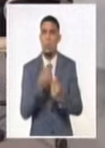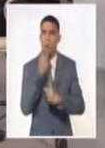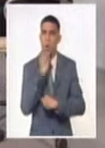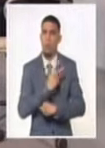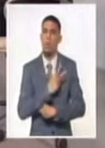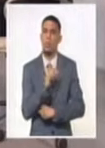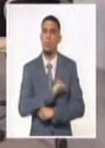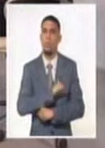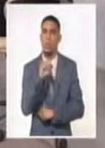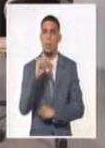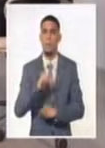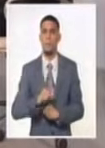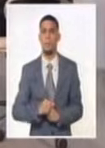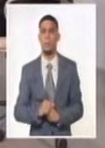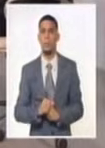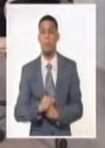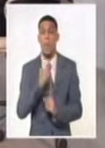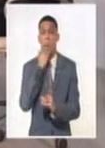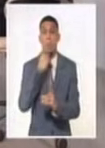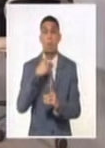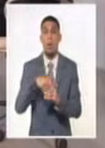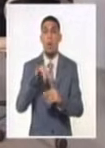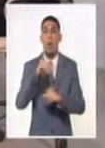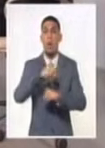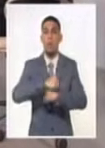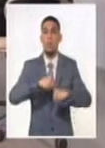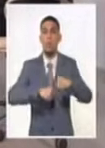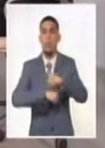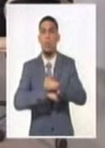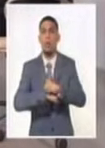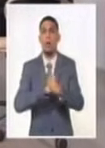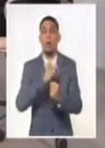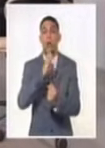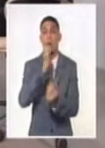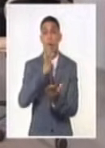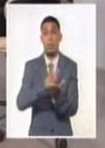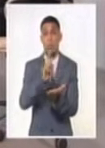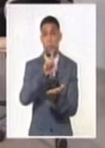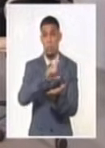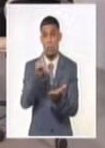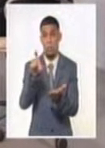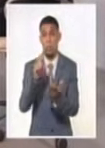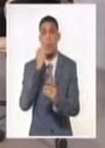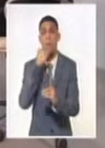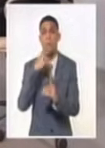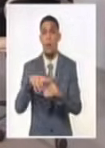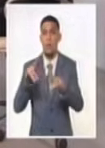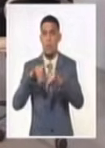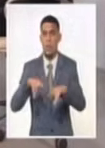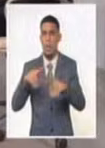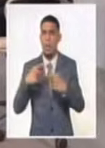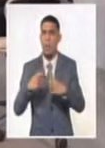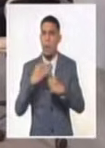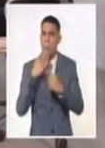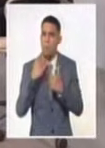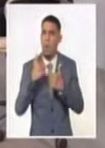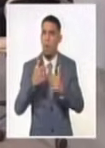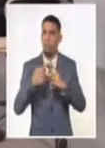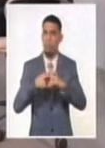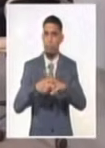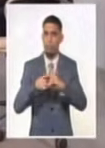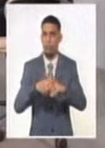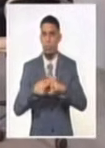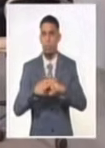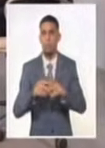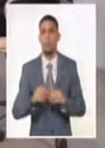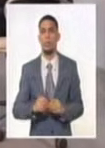infraestructura de la red escolar y la red universitaria, que también, producto de la situación,